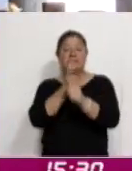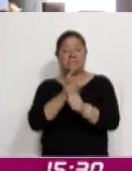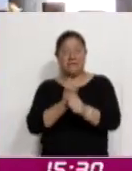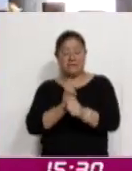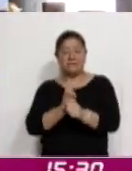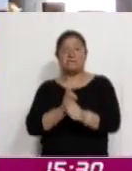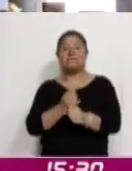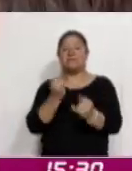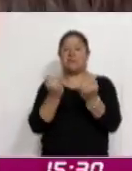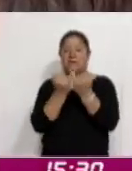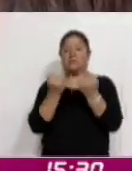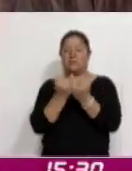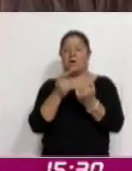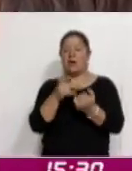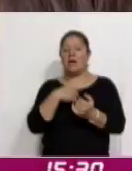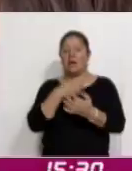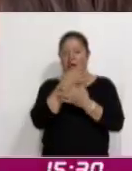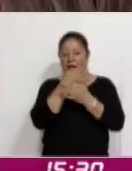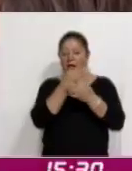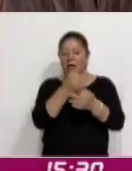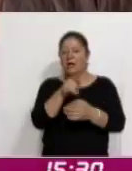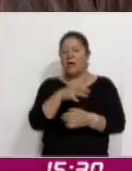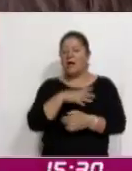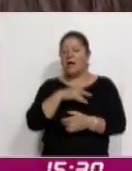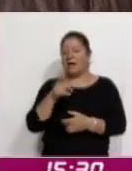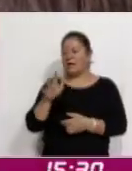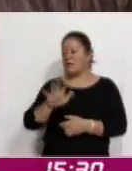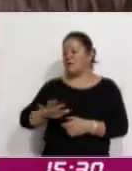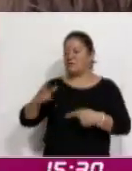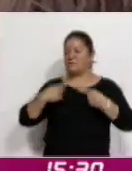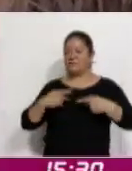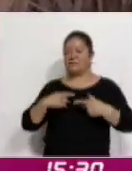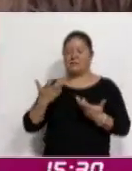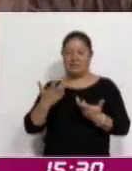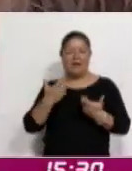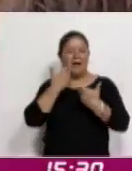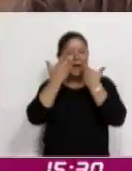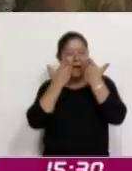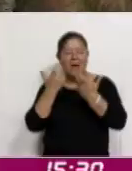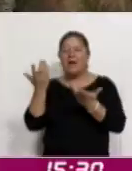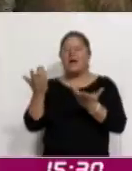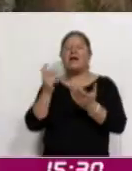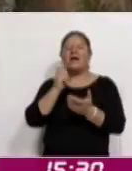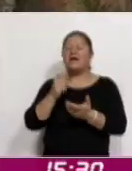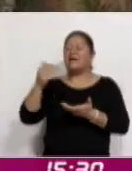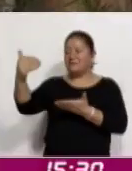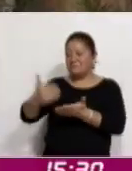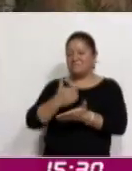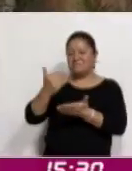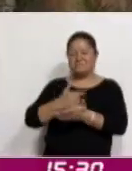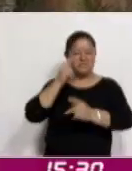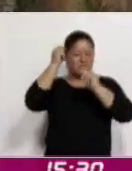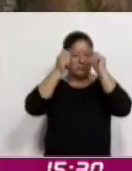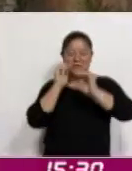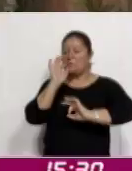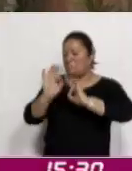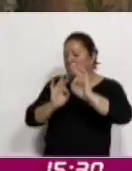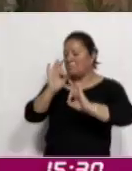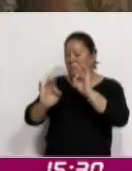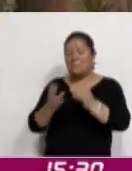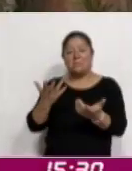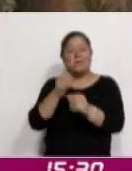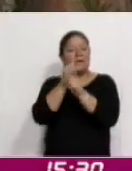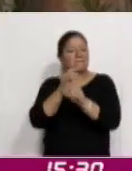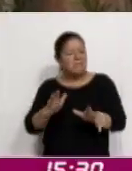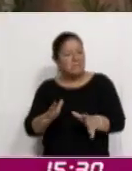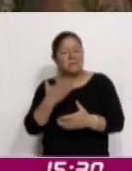también destacar la calidez y la calidez de nuestra gente, es decir, cómo recibimos a nuestros turistas, cómo los tratamos, cómo les damos